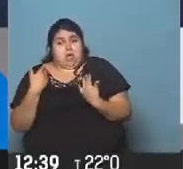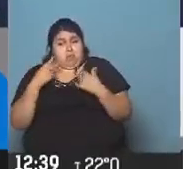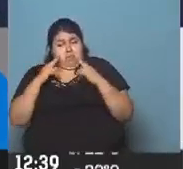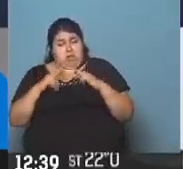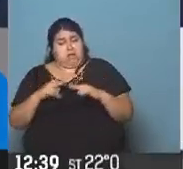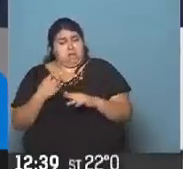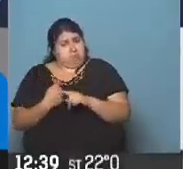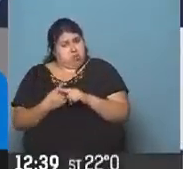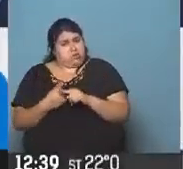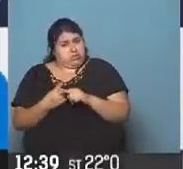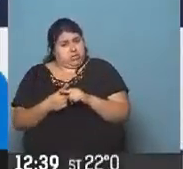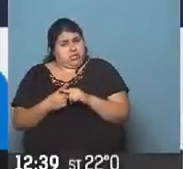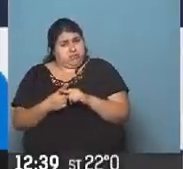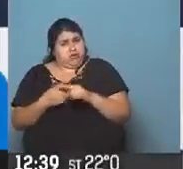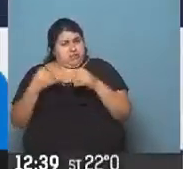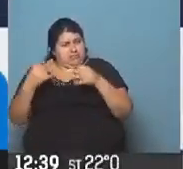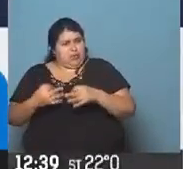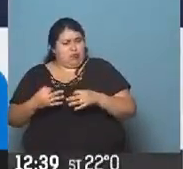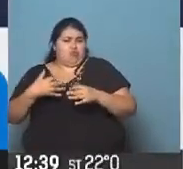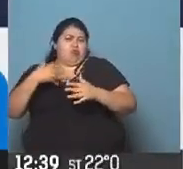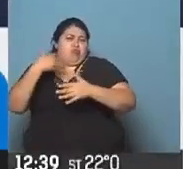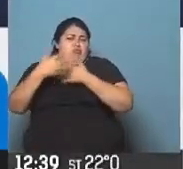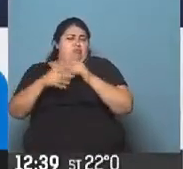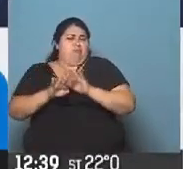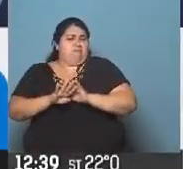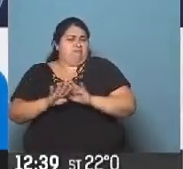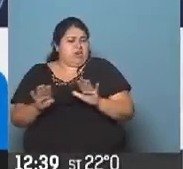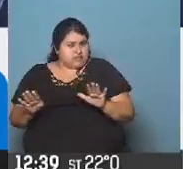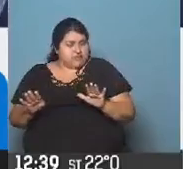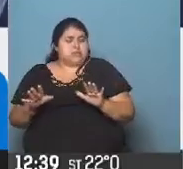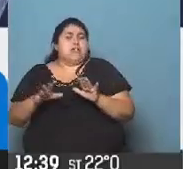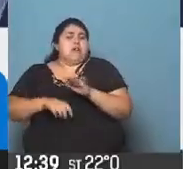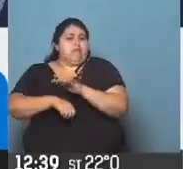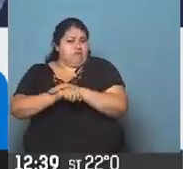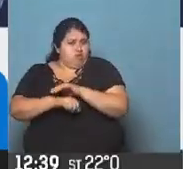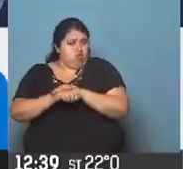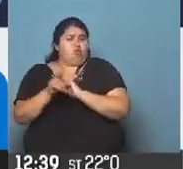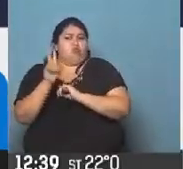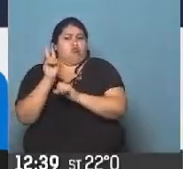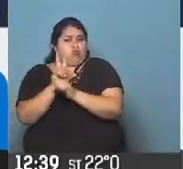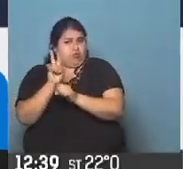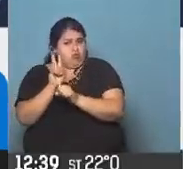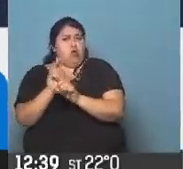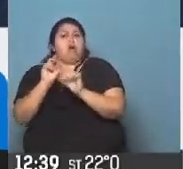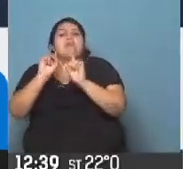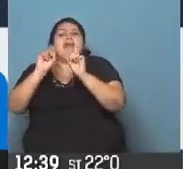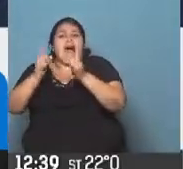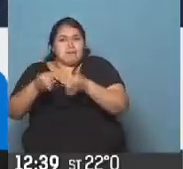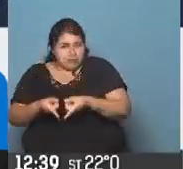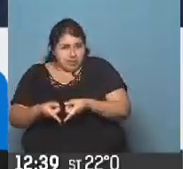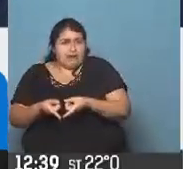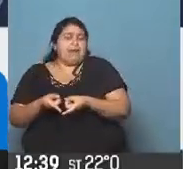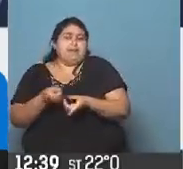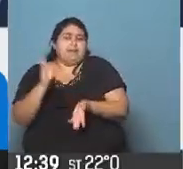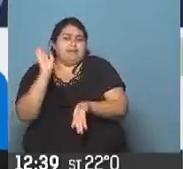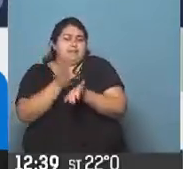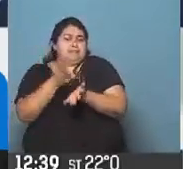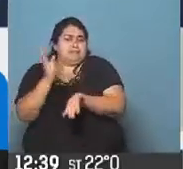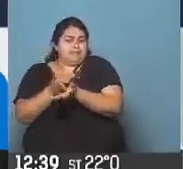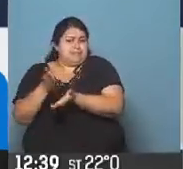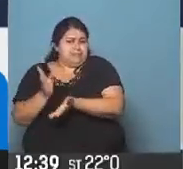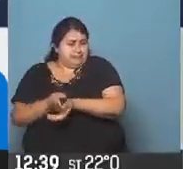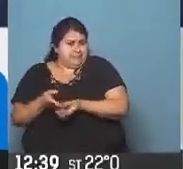para poder erradicar la violencia fundamentalmente en el fútbol prevenir y obviamente las sancionar los delitos que estén